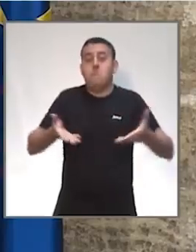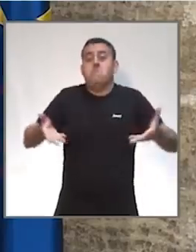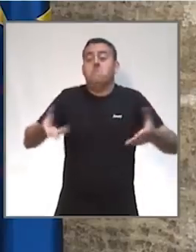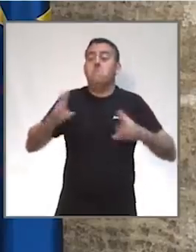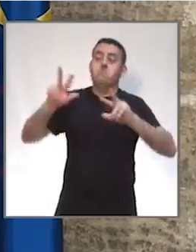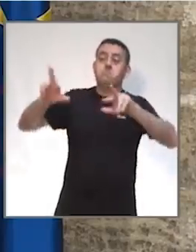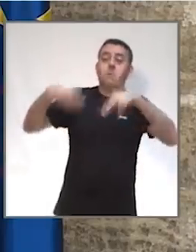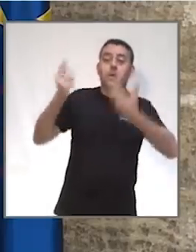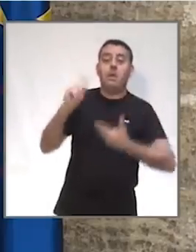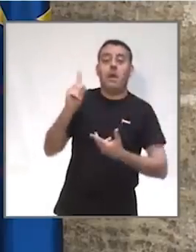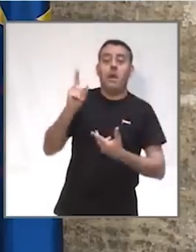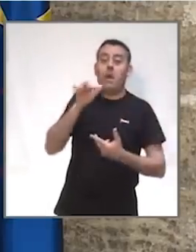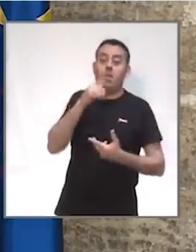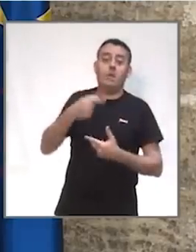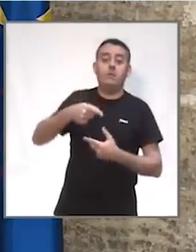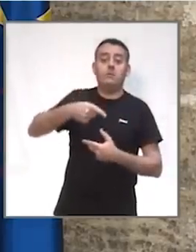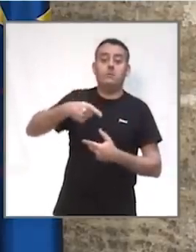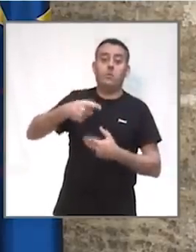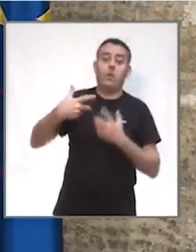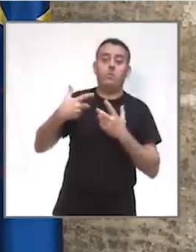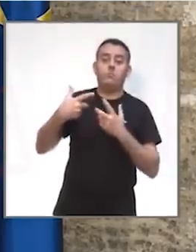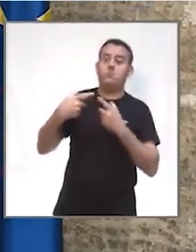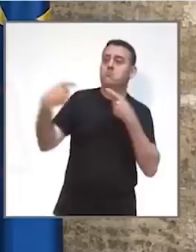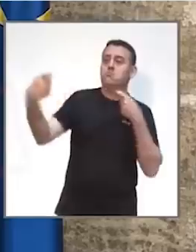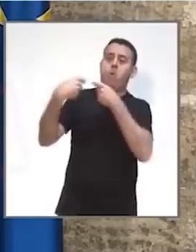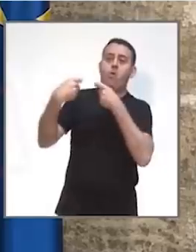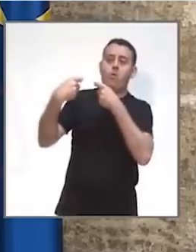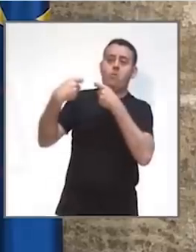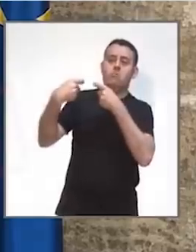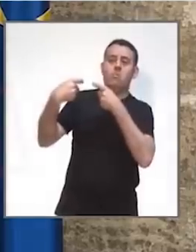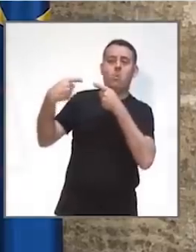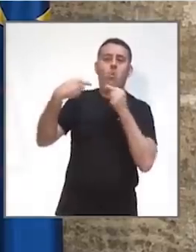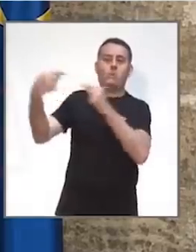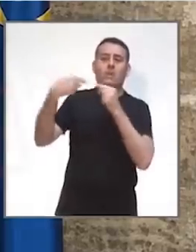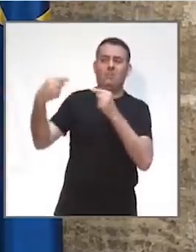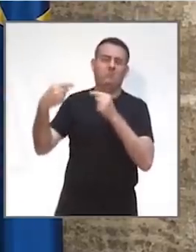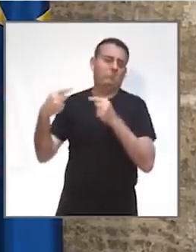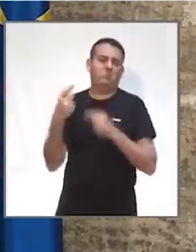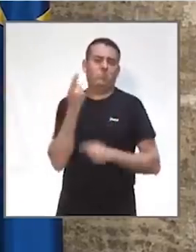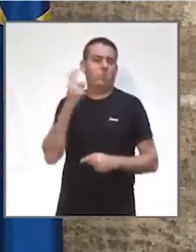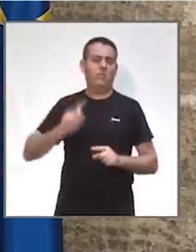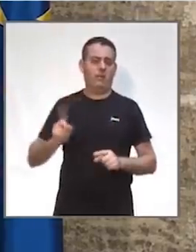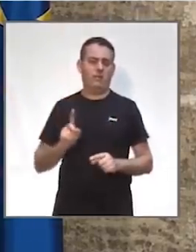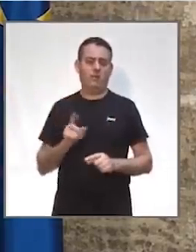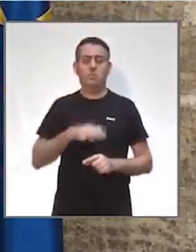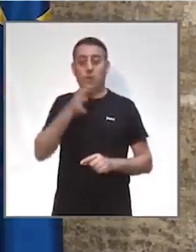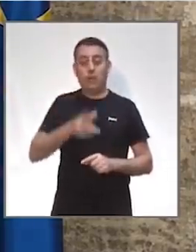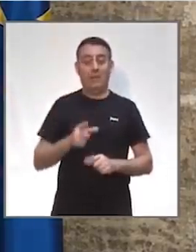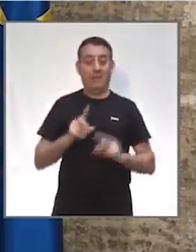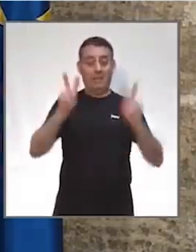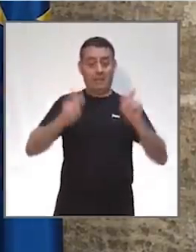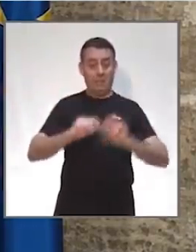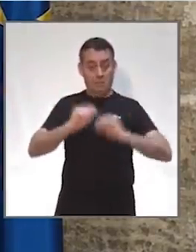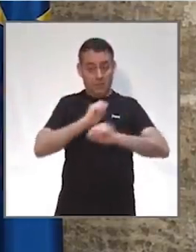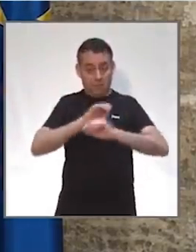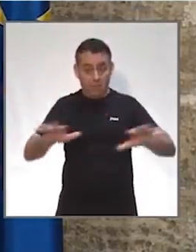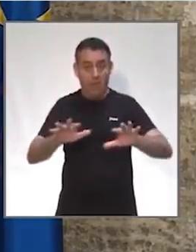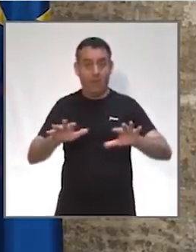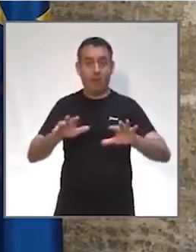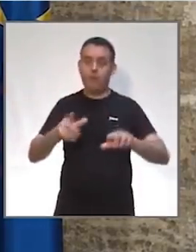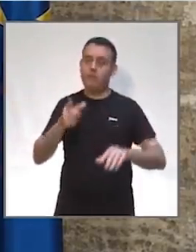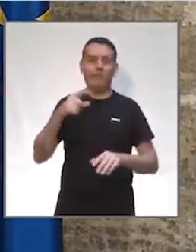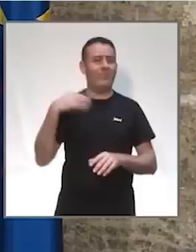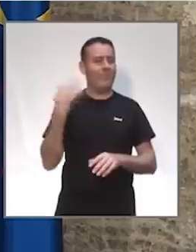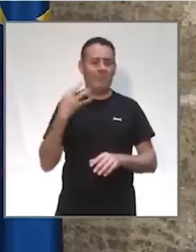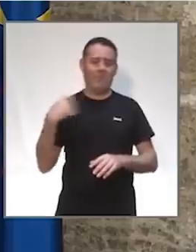comarca de muchísima afluencia y muchísima concentración de población y también en verano, como usted ha dicho, con sueca y cullera.